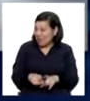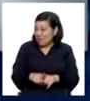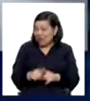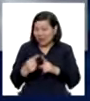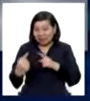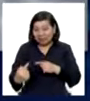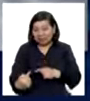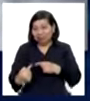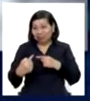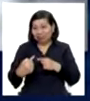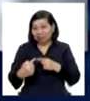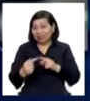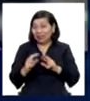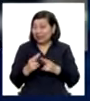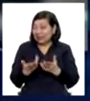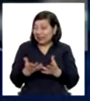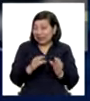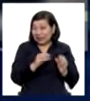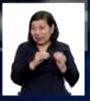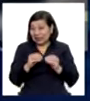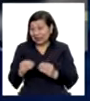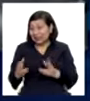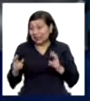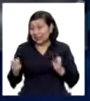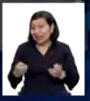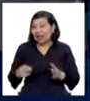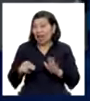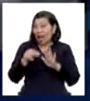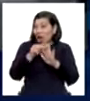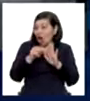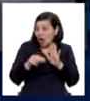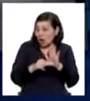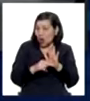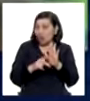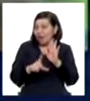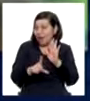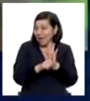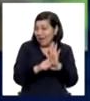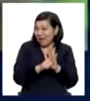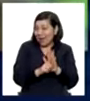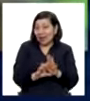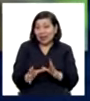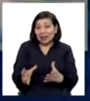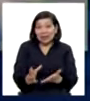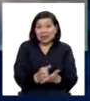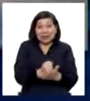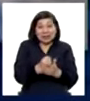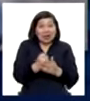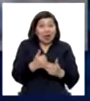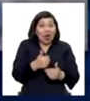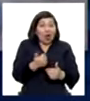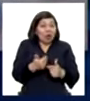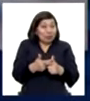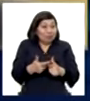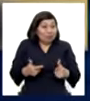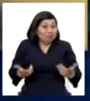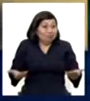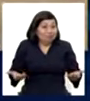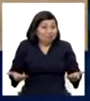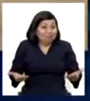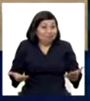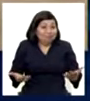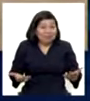un reto, porque la saca un poquito de su zona de confort, que es el tema no, normativo, legal, y es coger temas de otra área